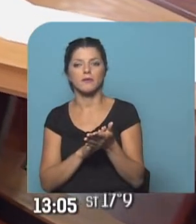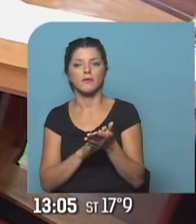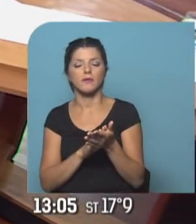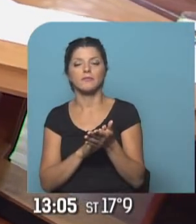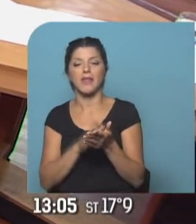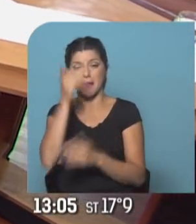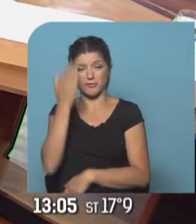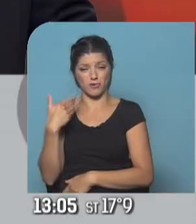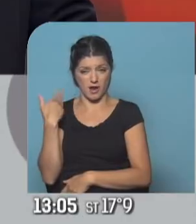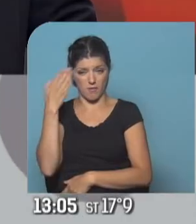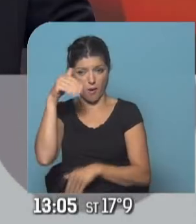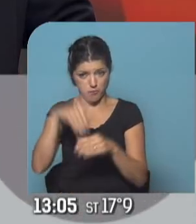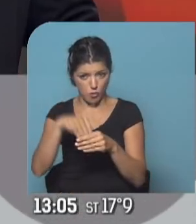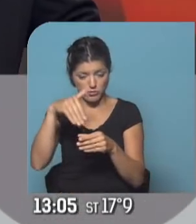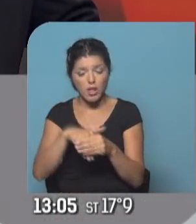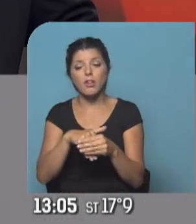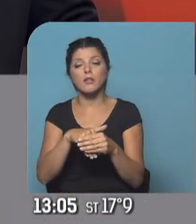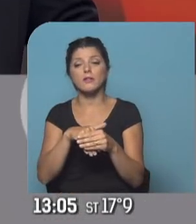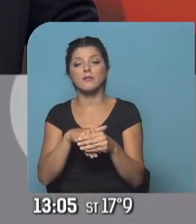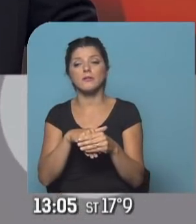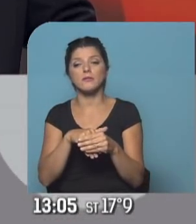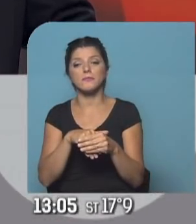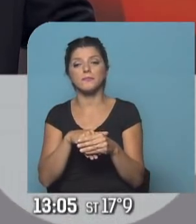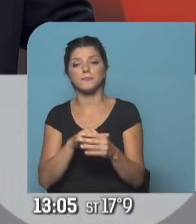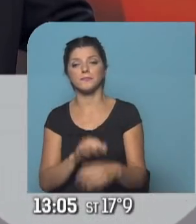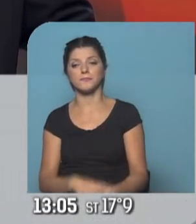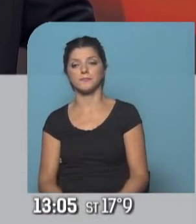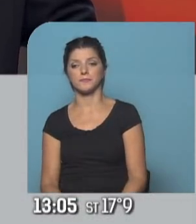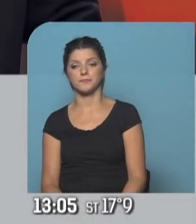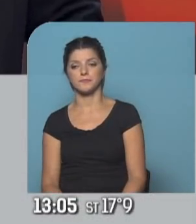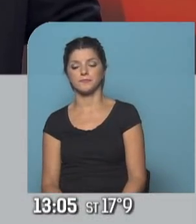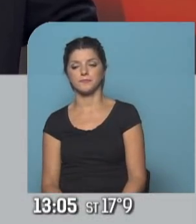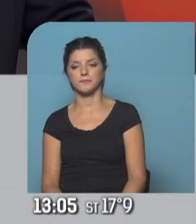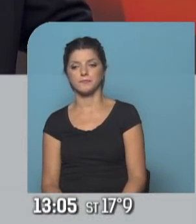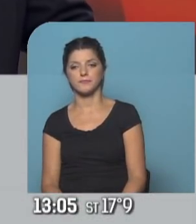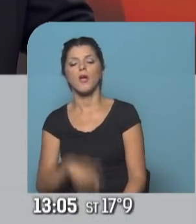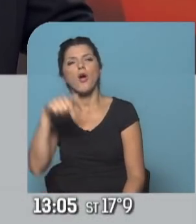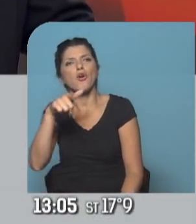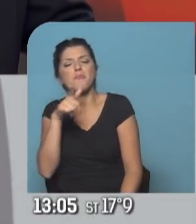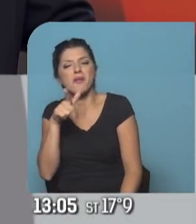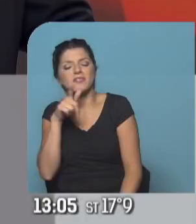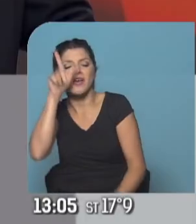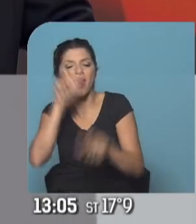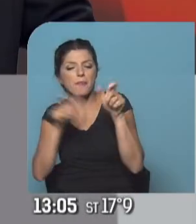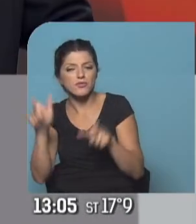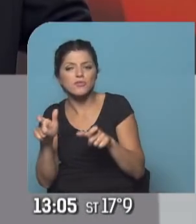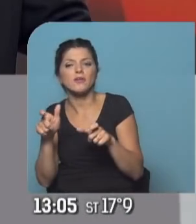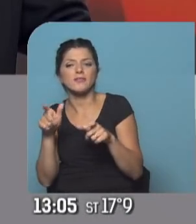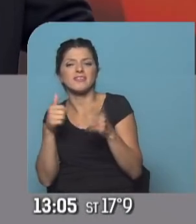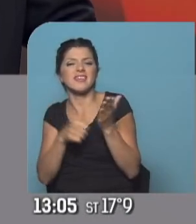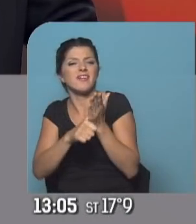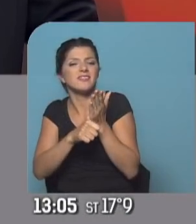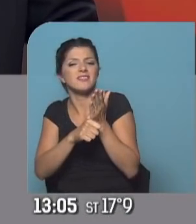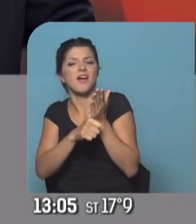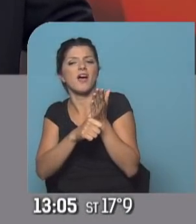definición. ¿No está sucediendo en la región que justamente pareciera que hoy el votante no responde a su identidad social